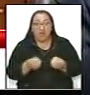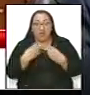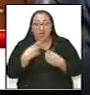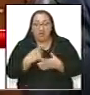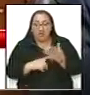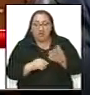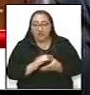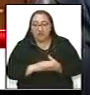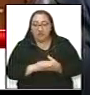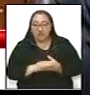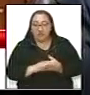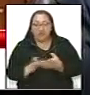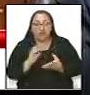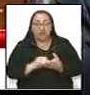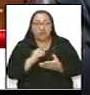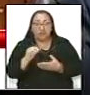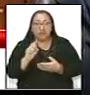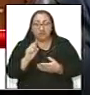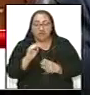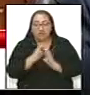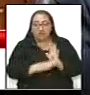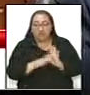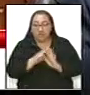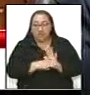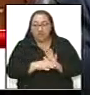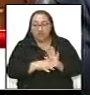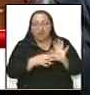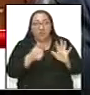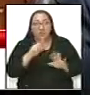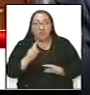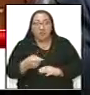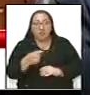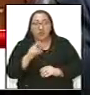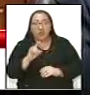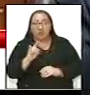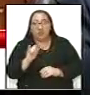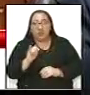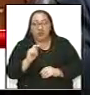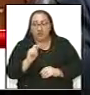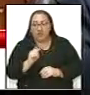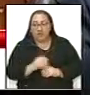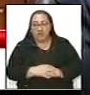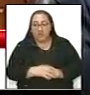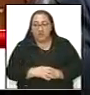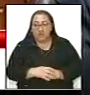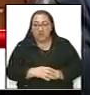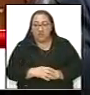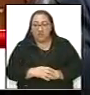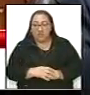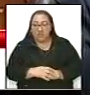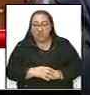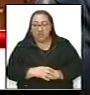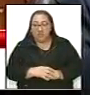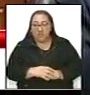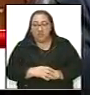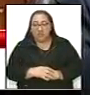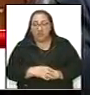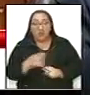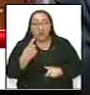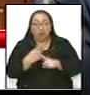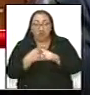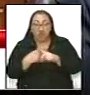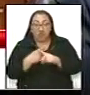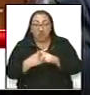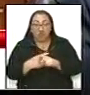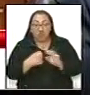que le van a asignar mínimo 6.000 unidades impositivas tributarias. Entonces, multiplicando